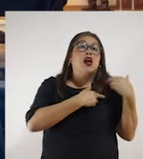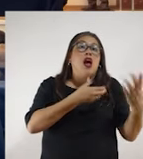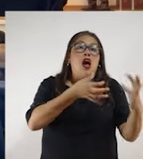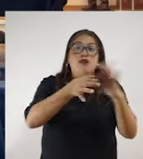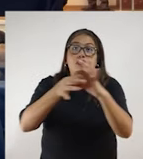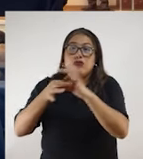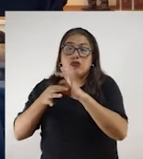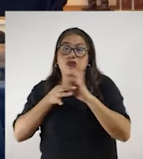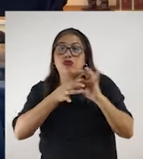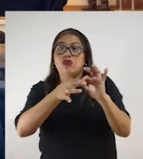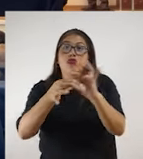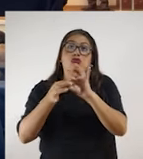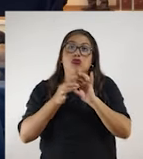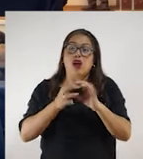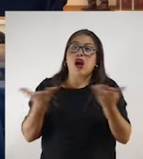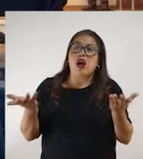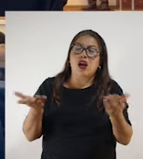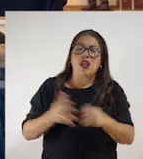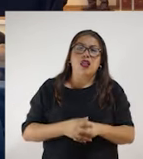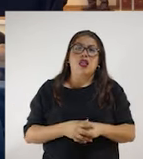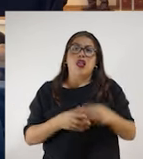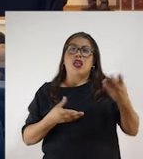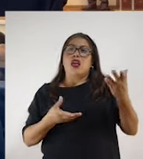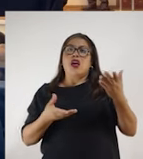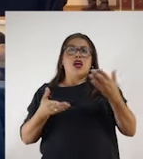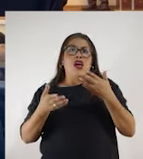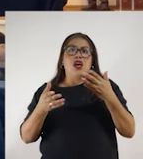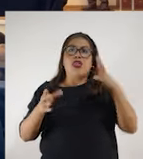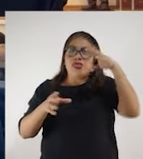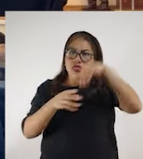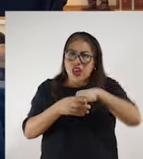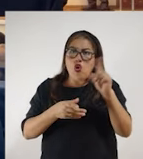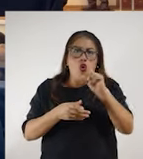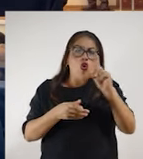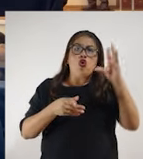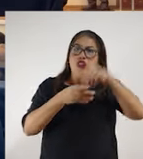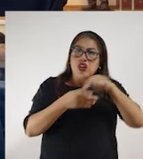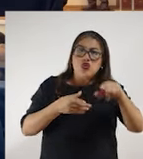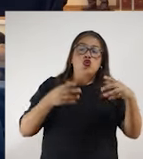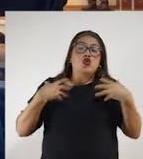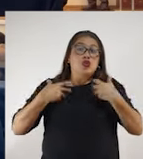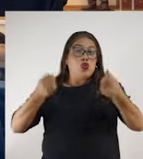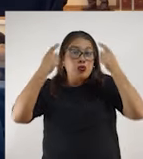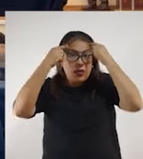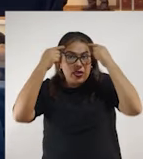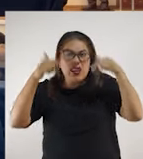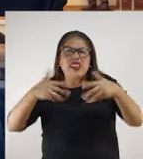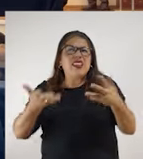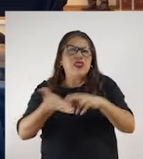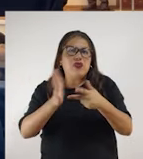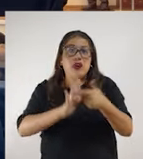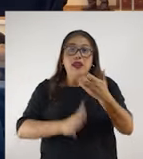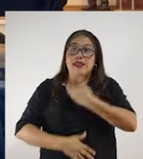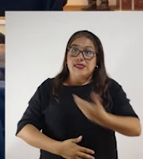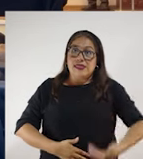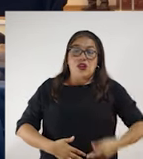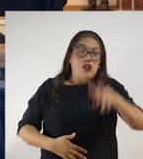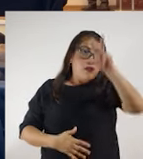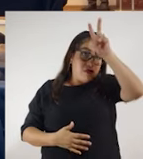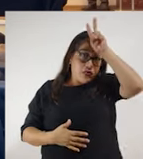vinculados de manera directa o indirecta al tema de la salud mental, el Estado peruano, y en